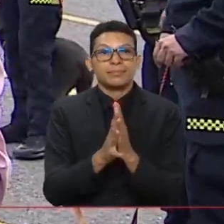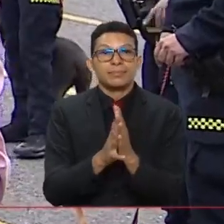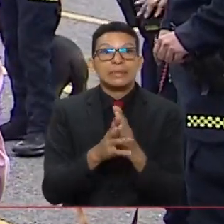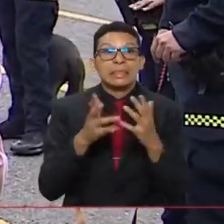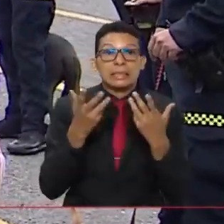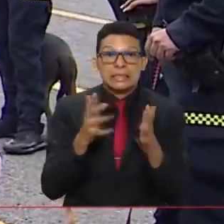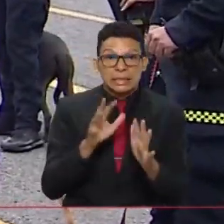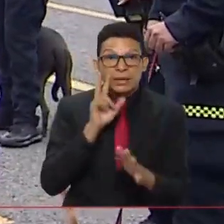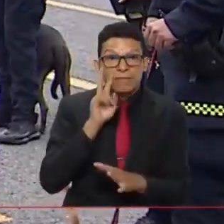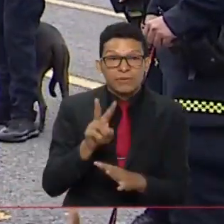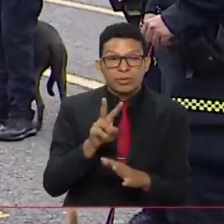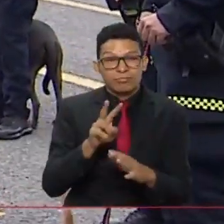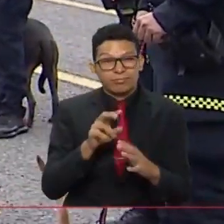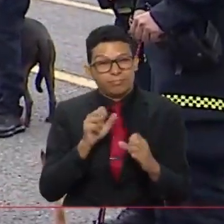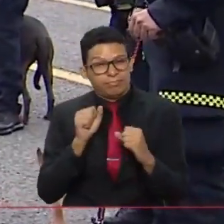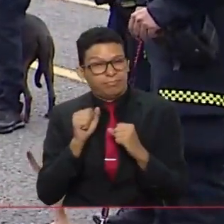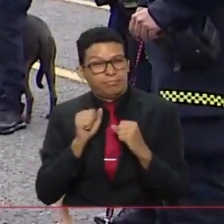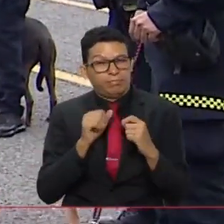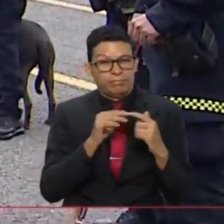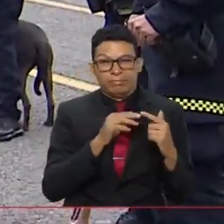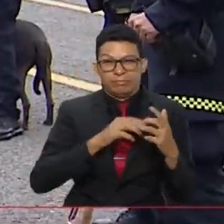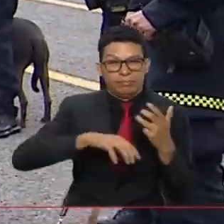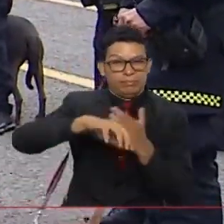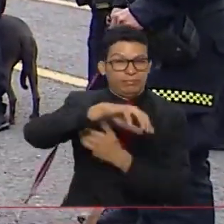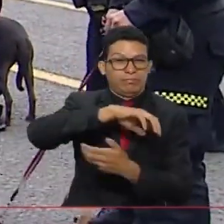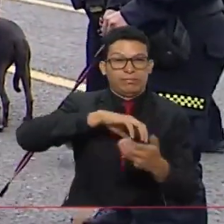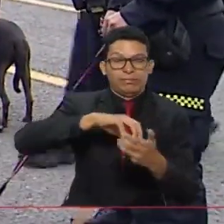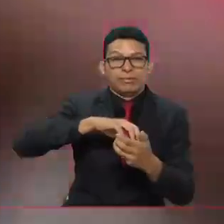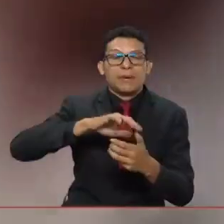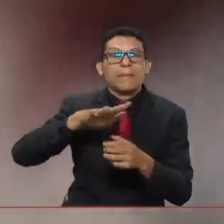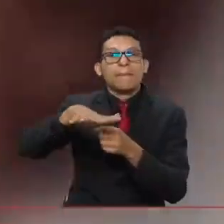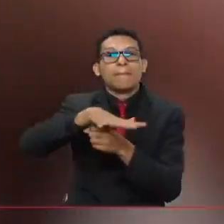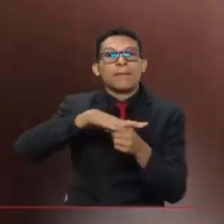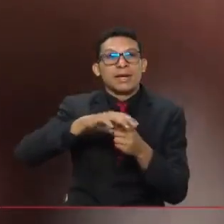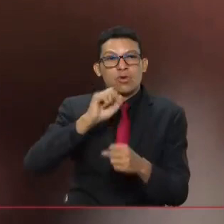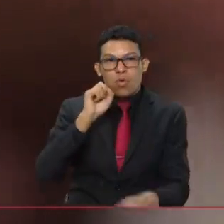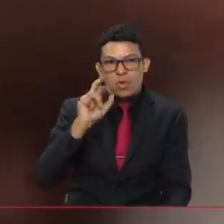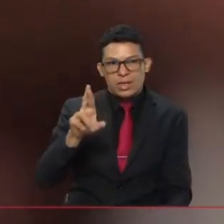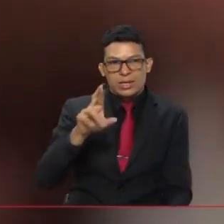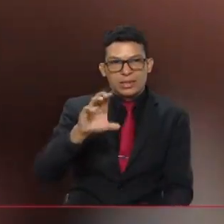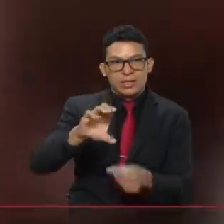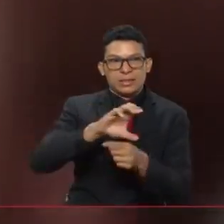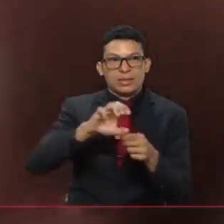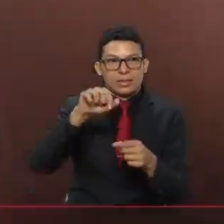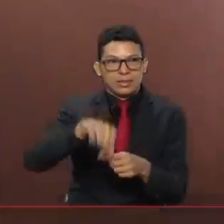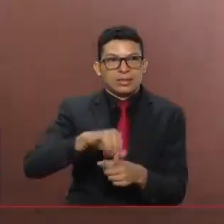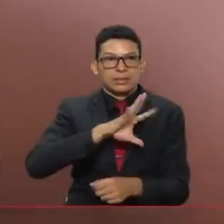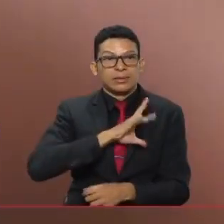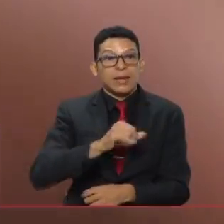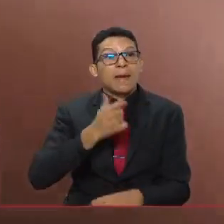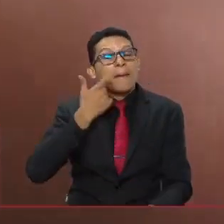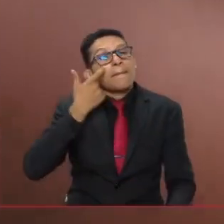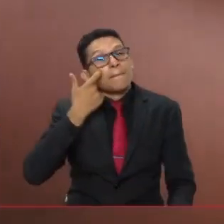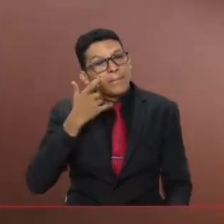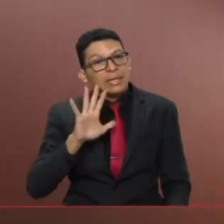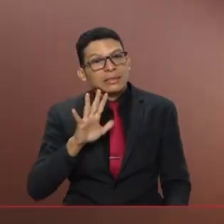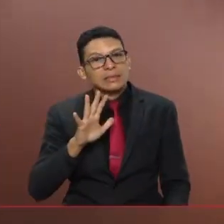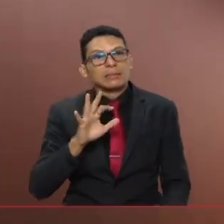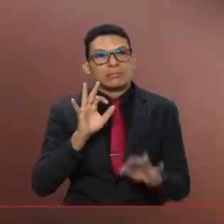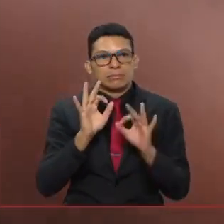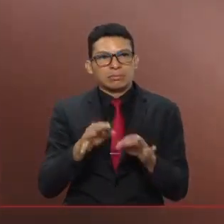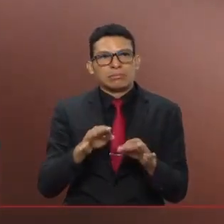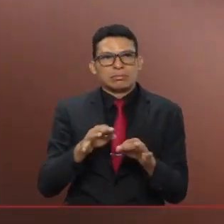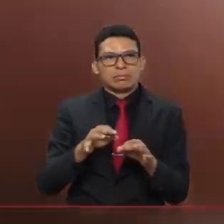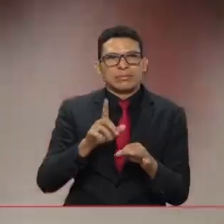se registró una asonada en el barrio Quintas del Sol, esto ubicado en el oriente de la ciudad de Cali. Al parecer, el hecho se presentó en